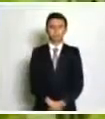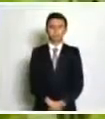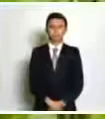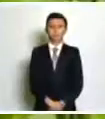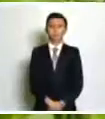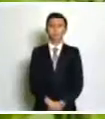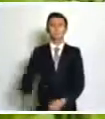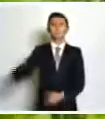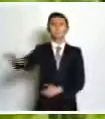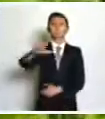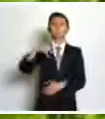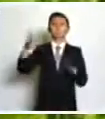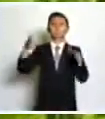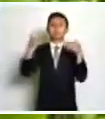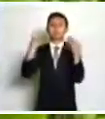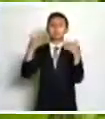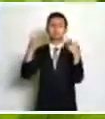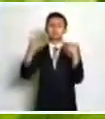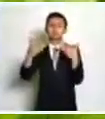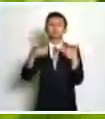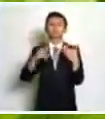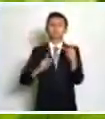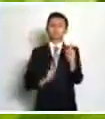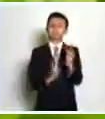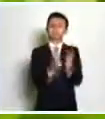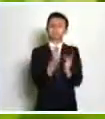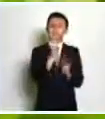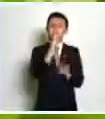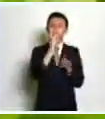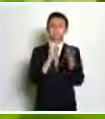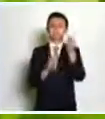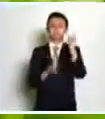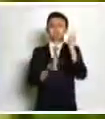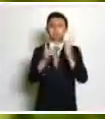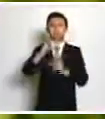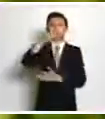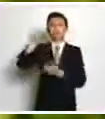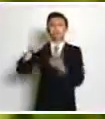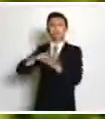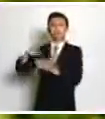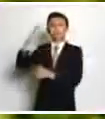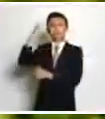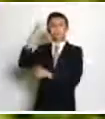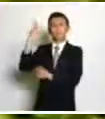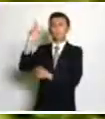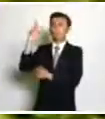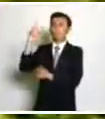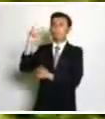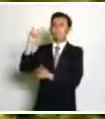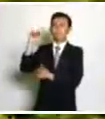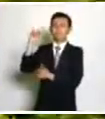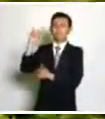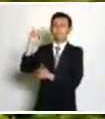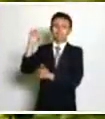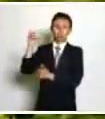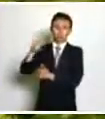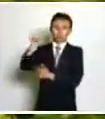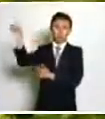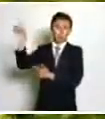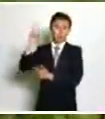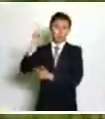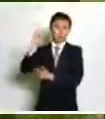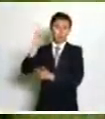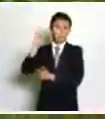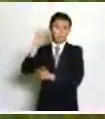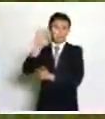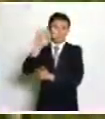Su clima cálido es apto para que retoñen los capullos. Es la comunidad de San Francisco en el municipio de Villa Guerrero. Aquí productores